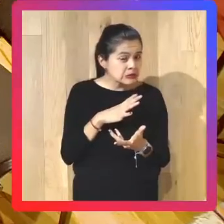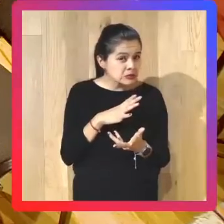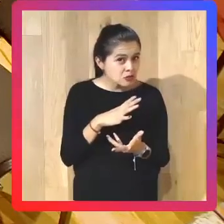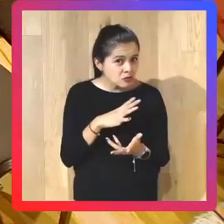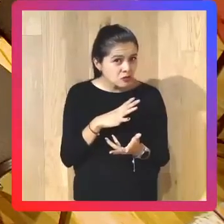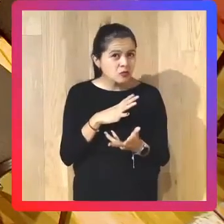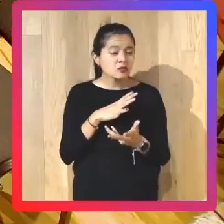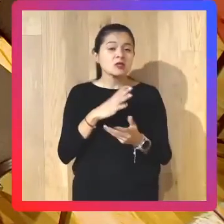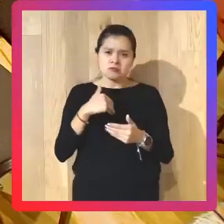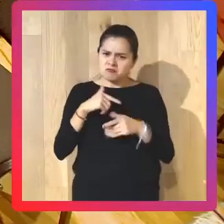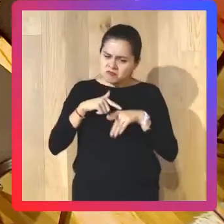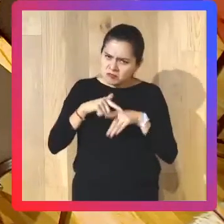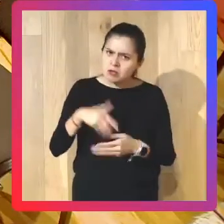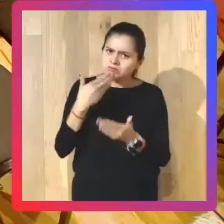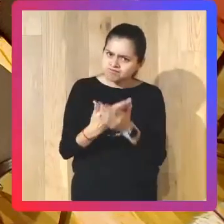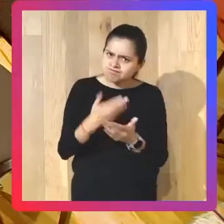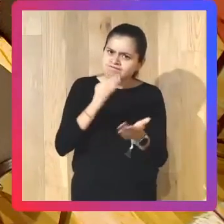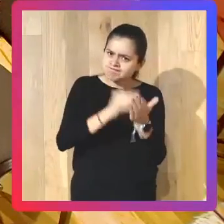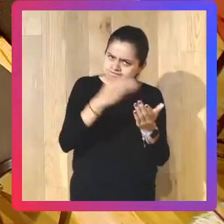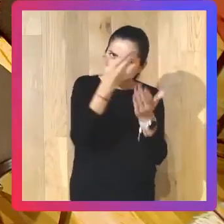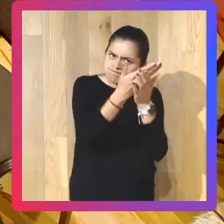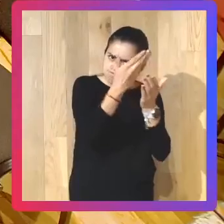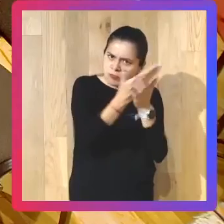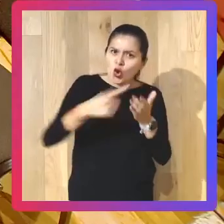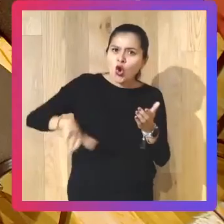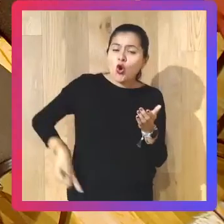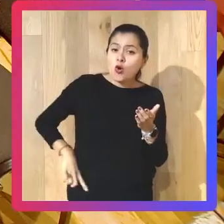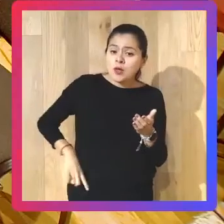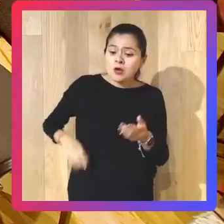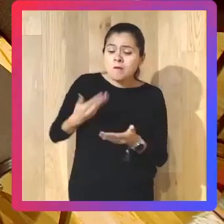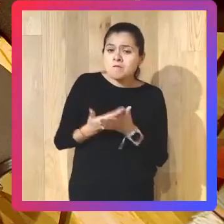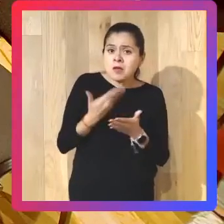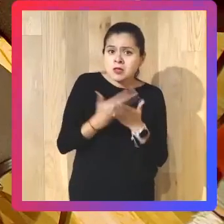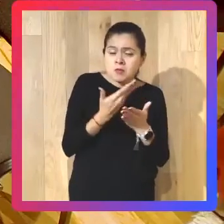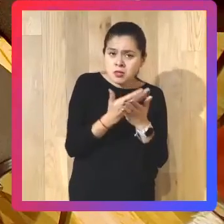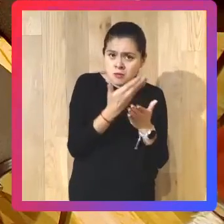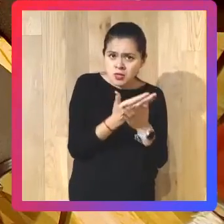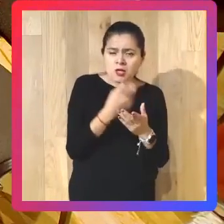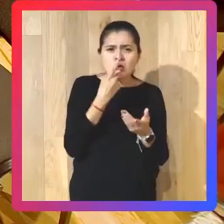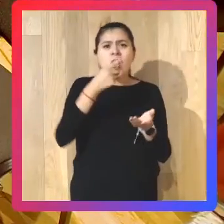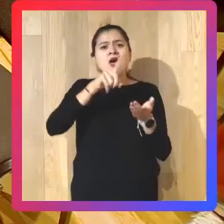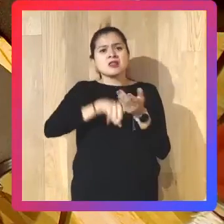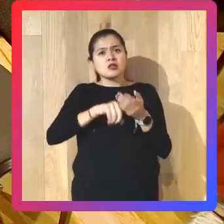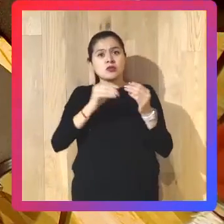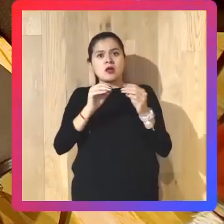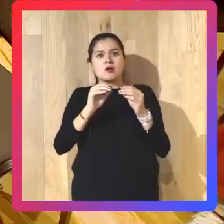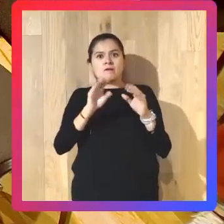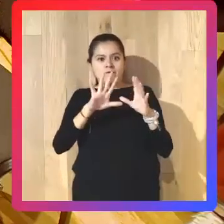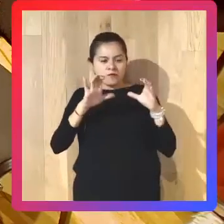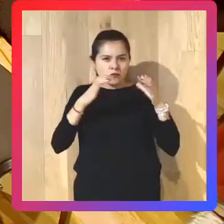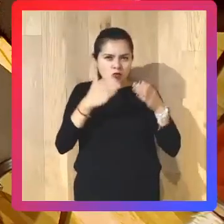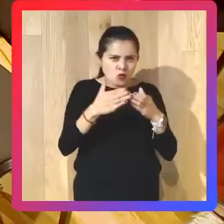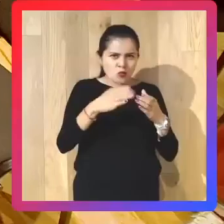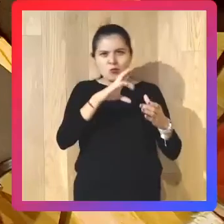presentar o sea, seguir insistiendo con el gobierno federal en qué medidas o cómo pueden también en medio de una asociación